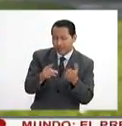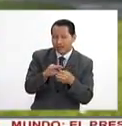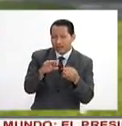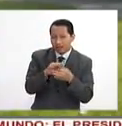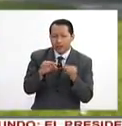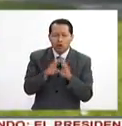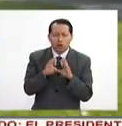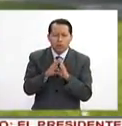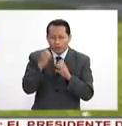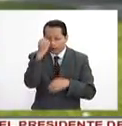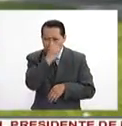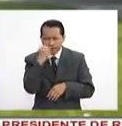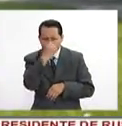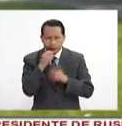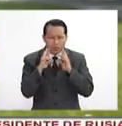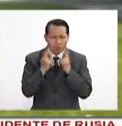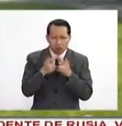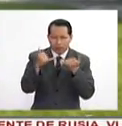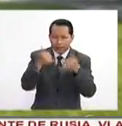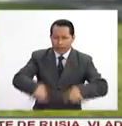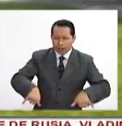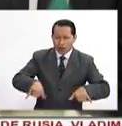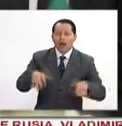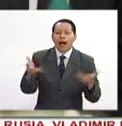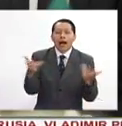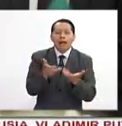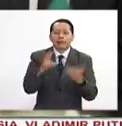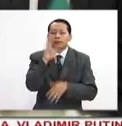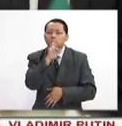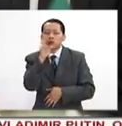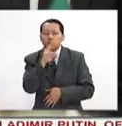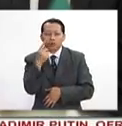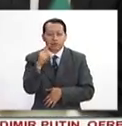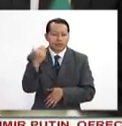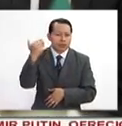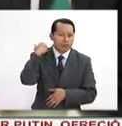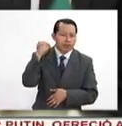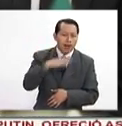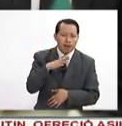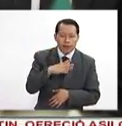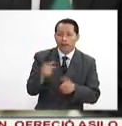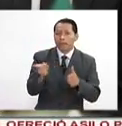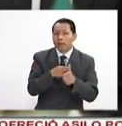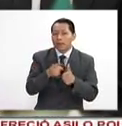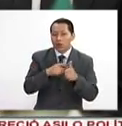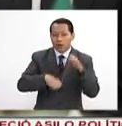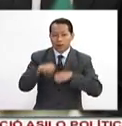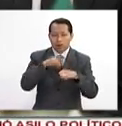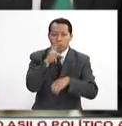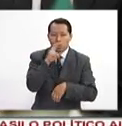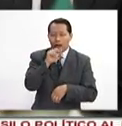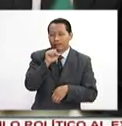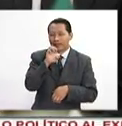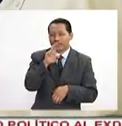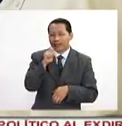examinando las reuniones que el yerno de Trump celebró con los rusos en diciembre pasado. primero con el embajador ruso